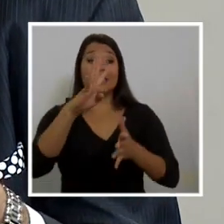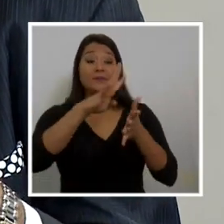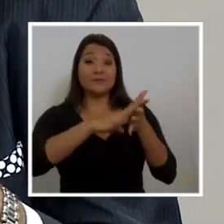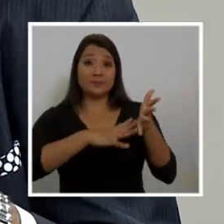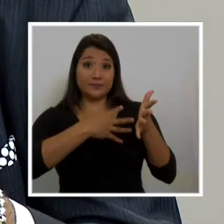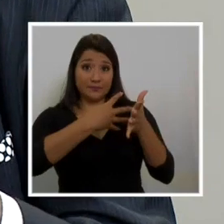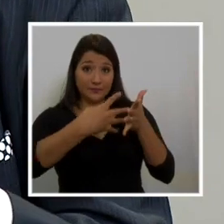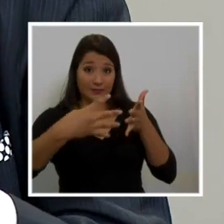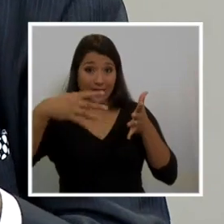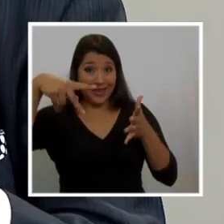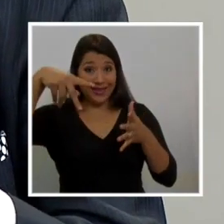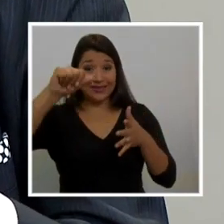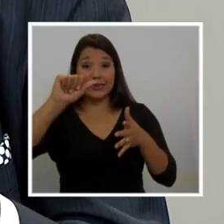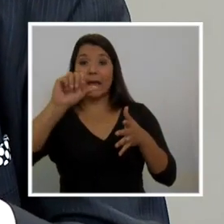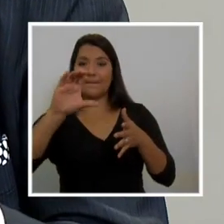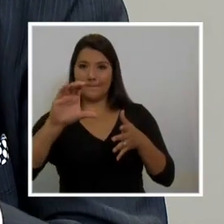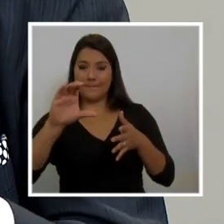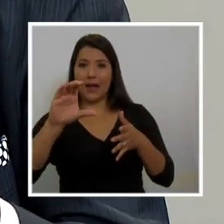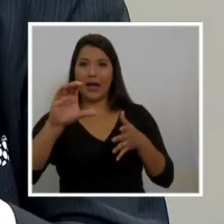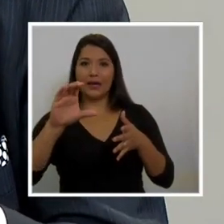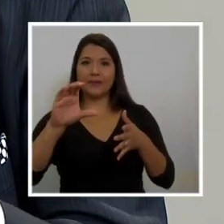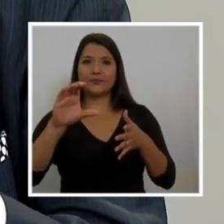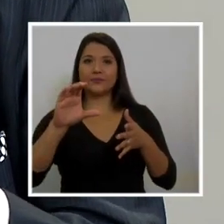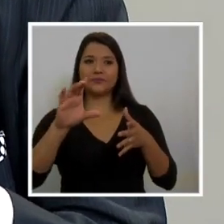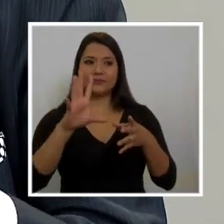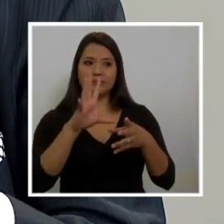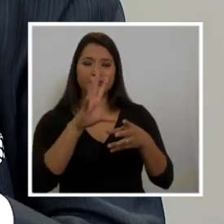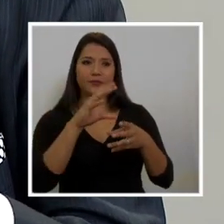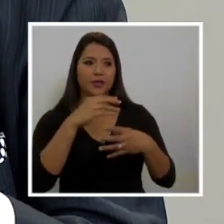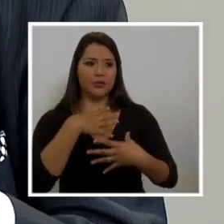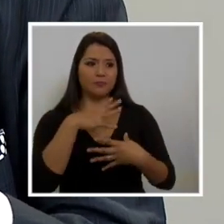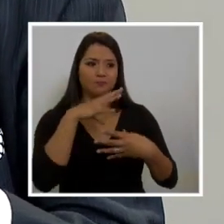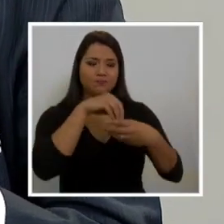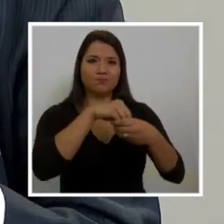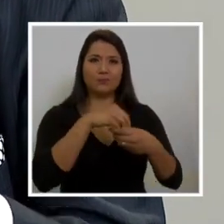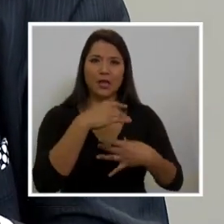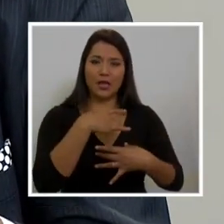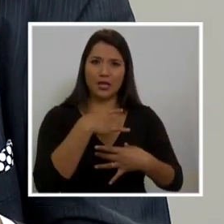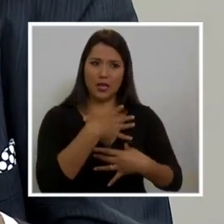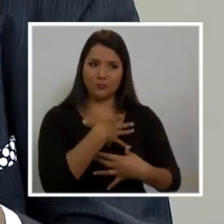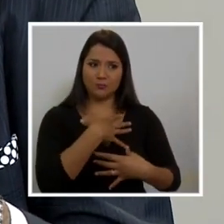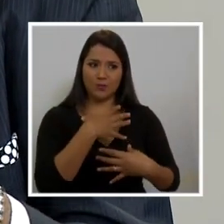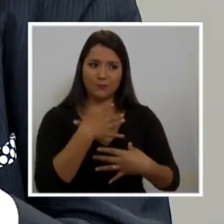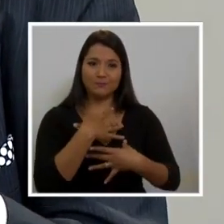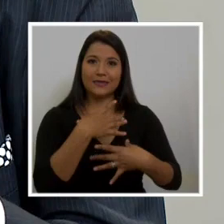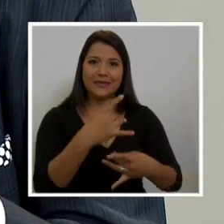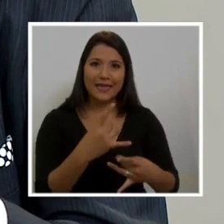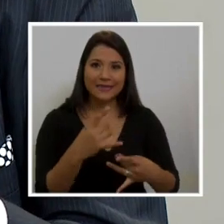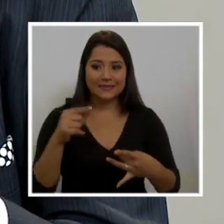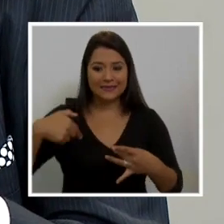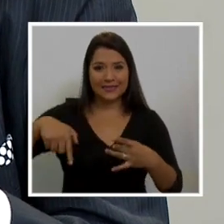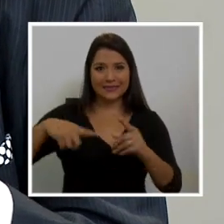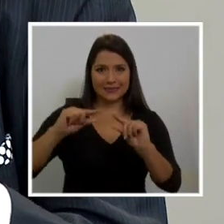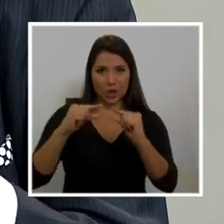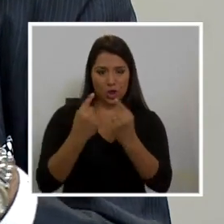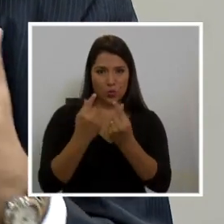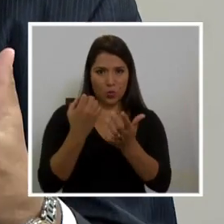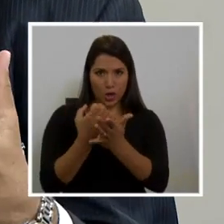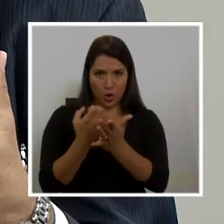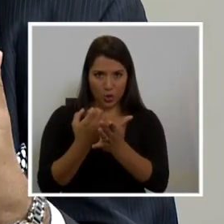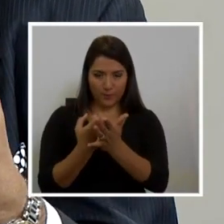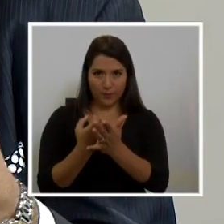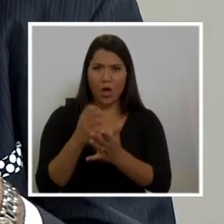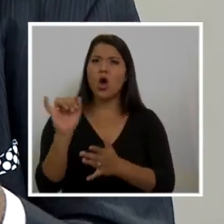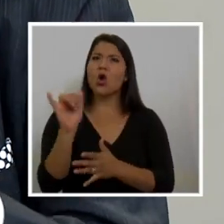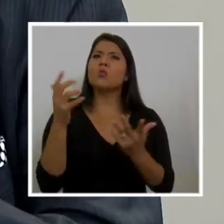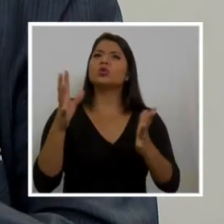el Ejecutivo ha sido hasta del gusto de estos grupos de interés económico, se mantenga. O sea, por eso le decía yo antes, cuando oye